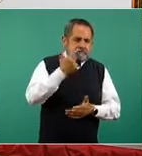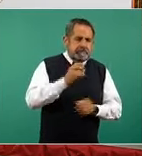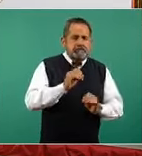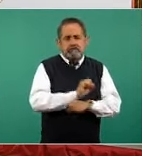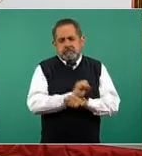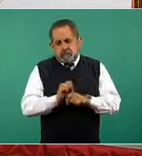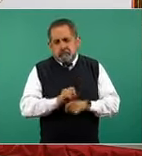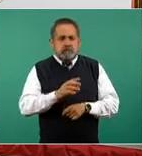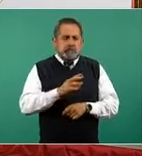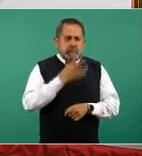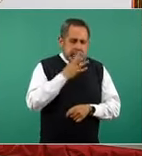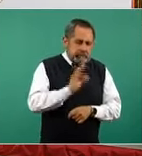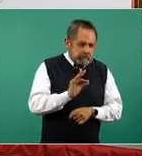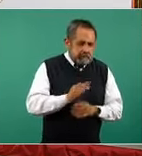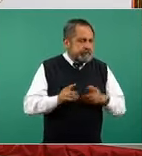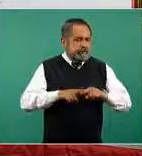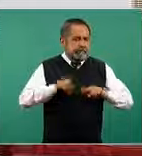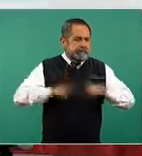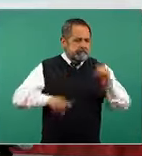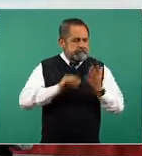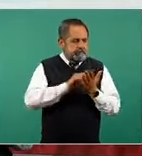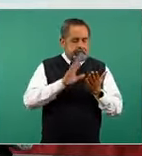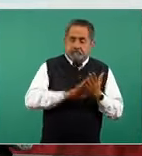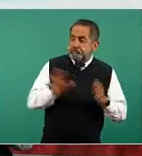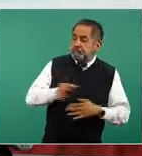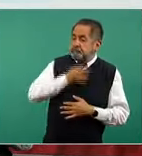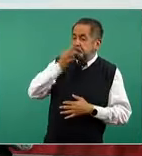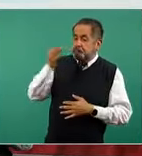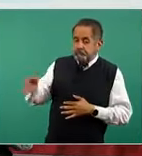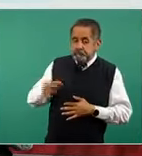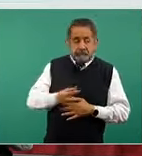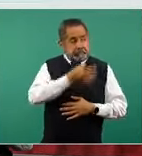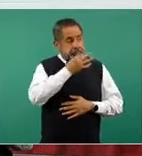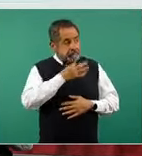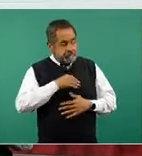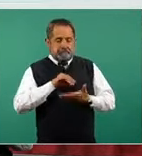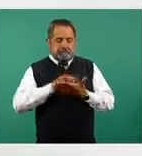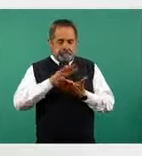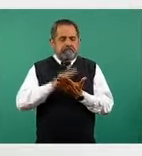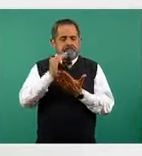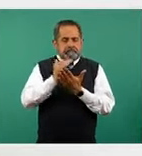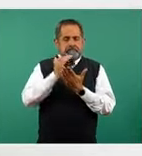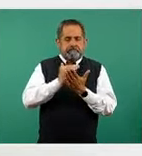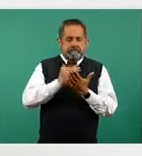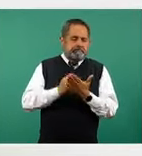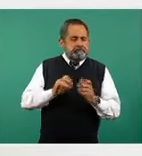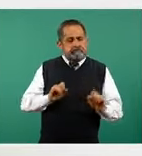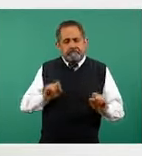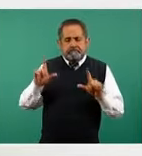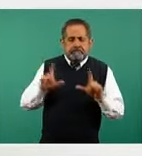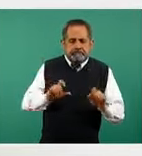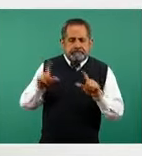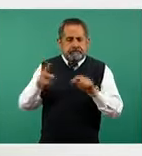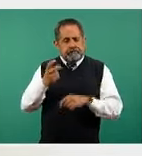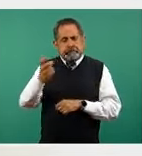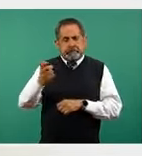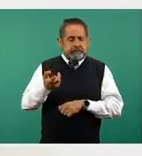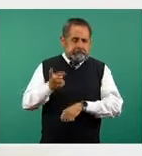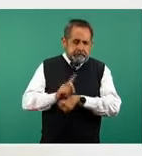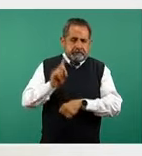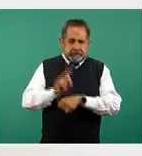es grave, y en función a eso realizando la notificación correspondiente. Es gracias a esa actividad diaria que nosotros también de